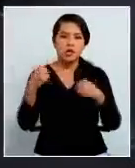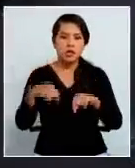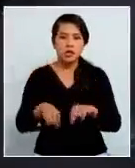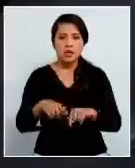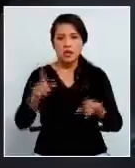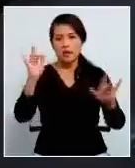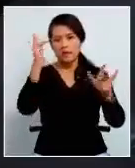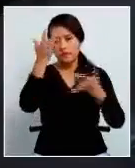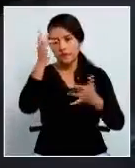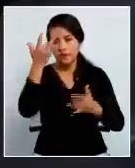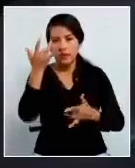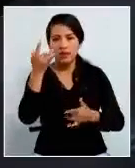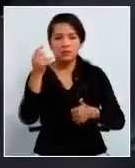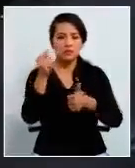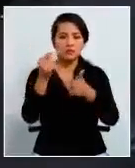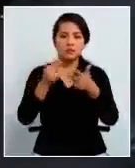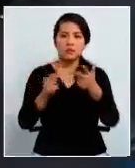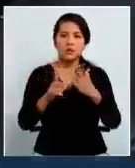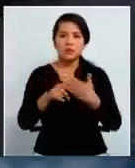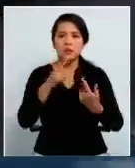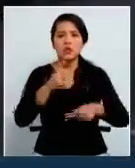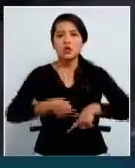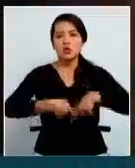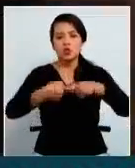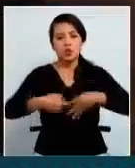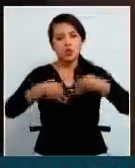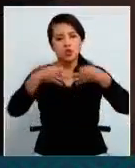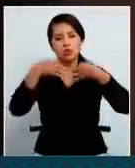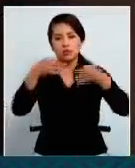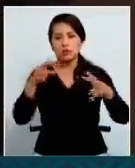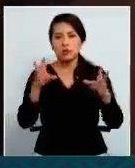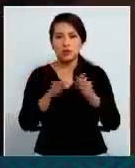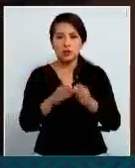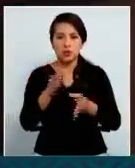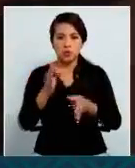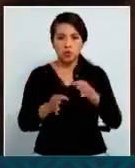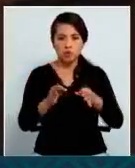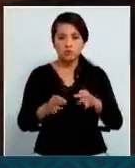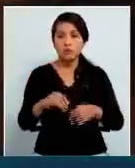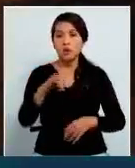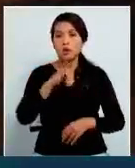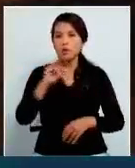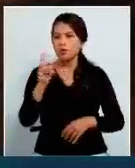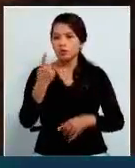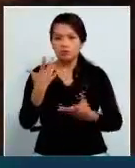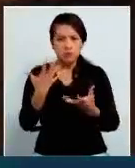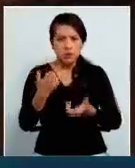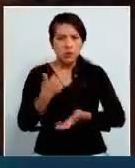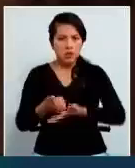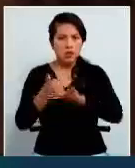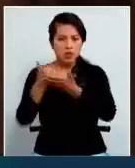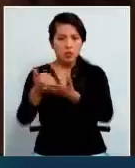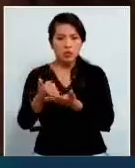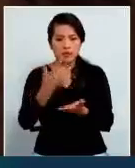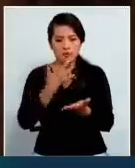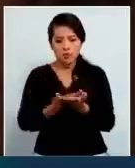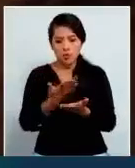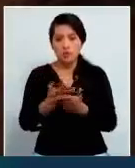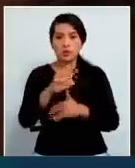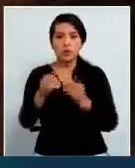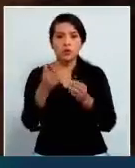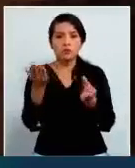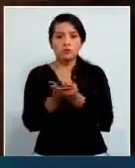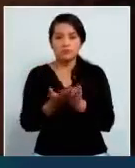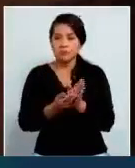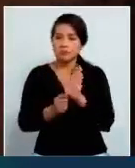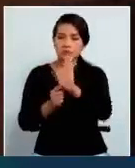y por eso no viene y suspende las audiencias. Yo lo único que quiero es aportar con las pruebas que tengo, con el